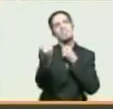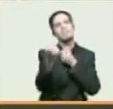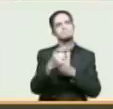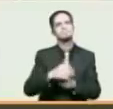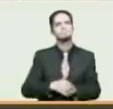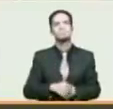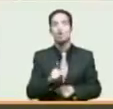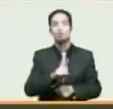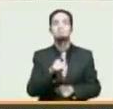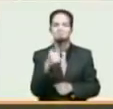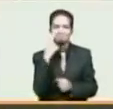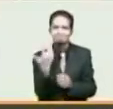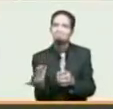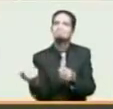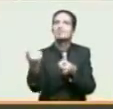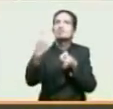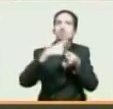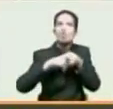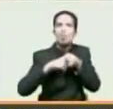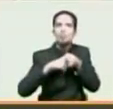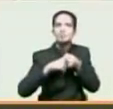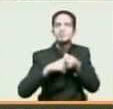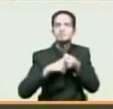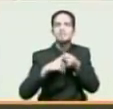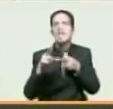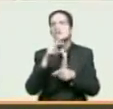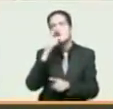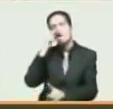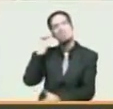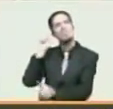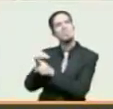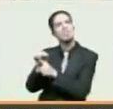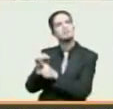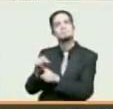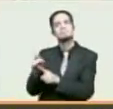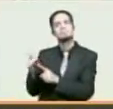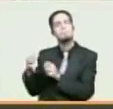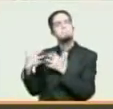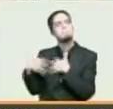que lo incluye. Un modelo que no excluye a los sectores privados, no, los incluye.